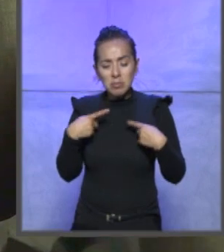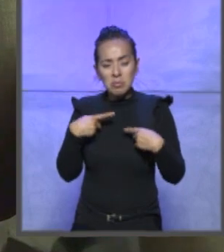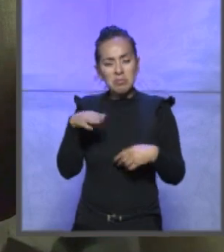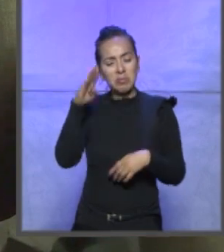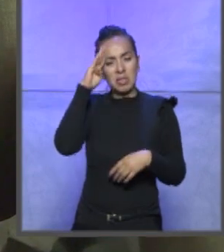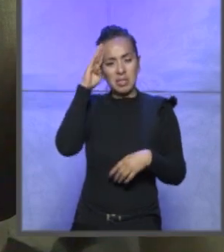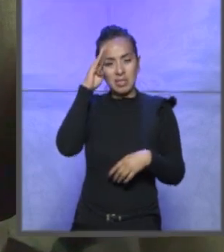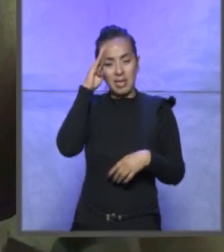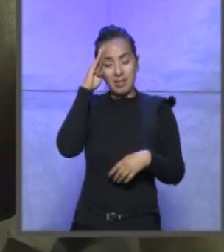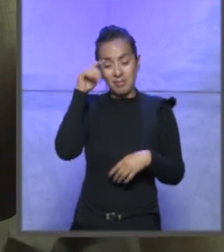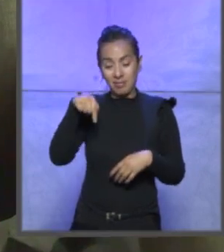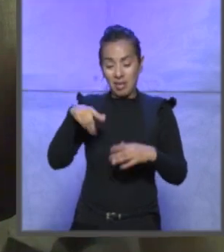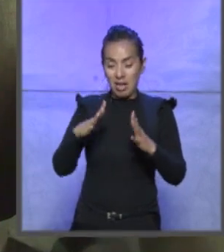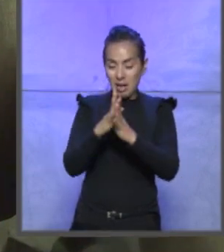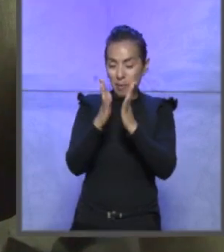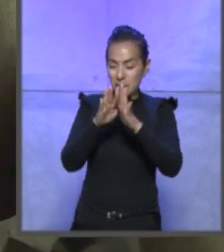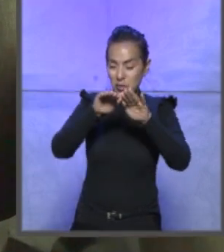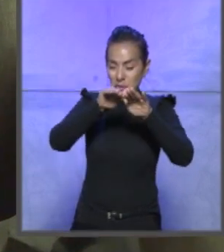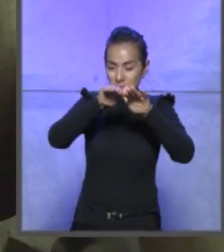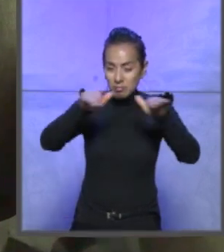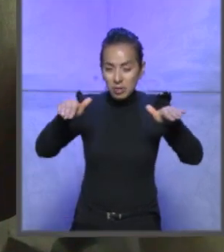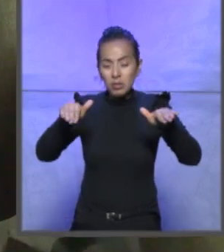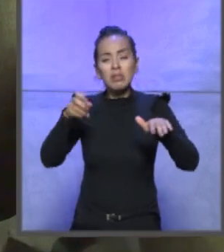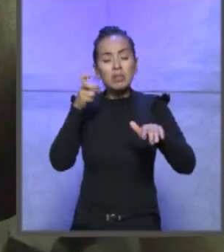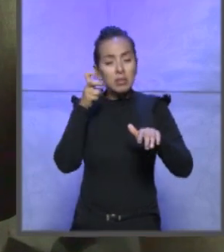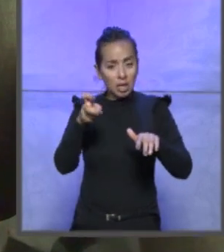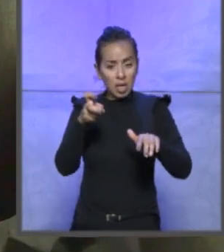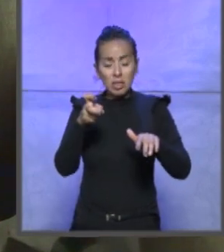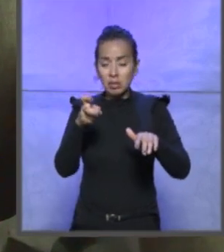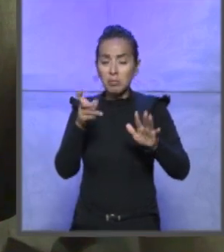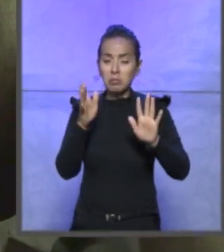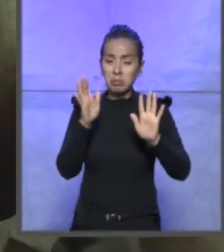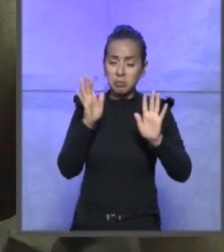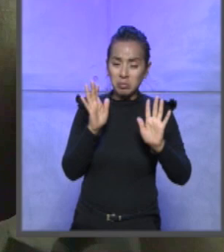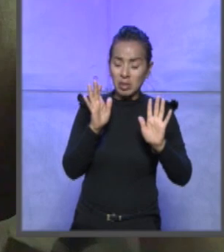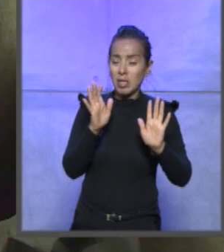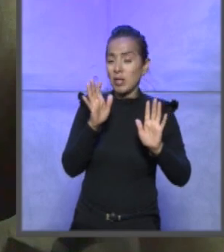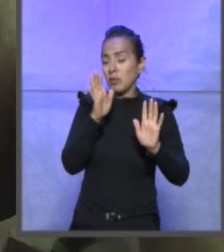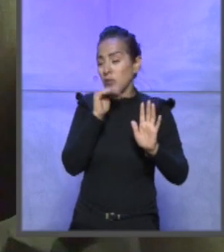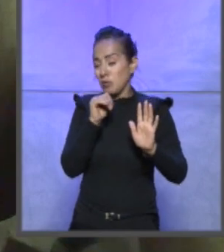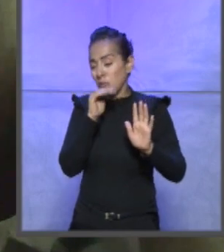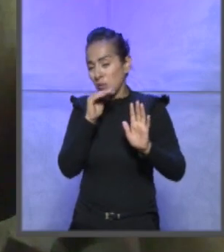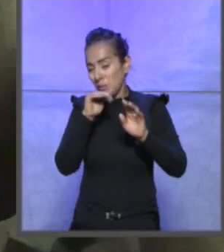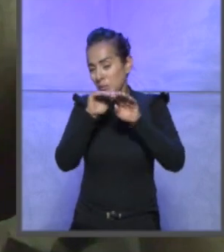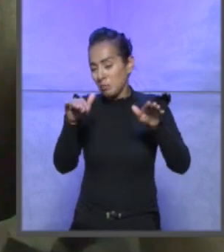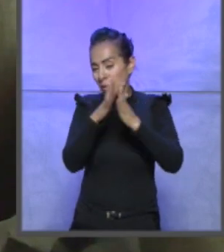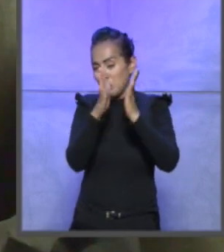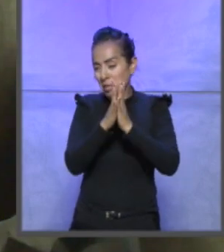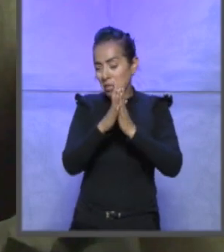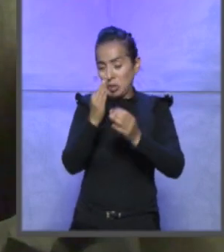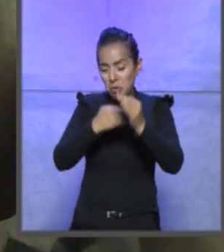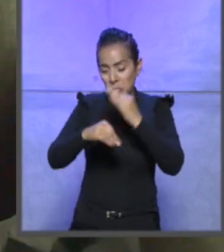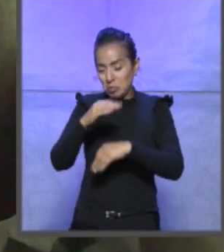piensa. Nuestra democracia tiene una base deliberativa, si no, no podría ser